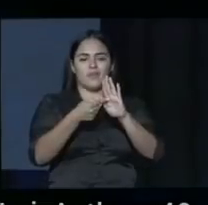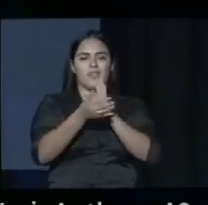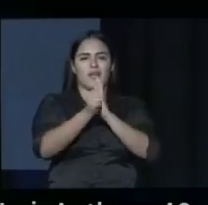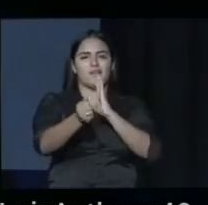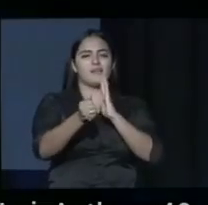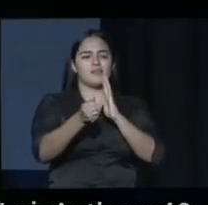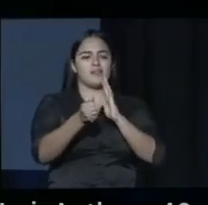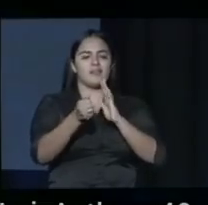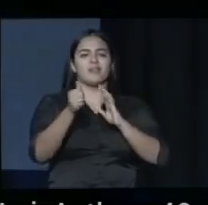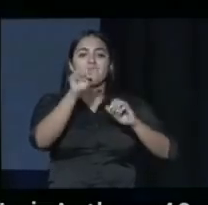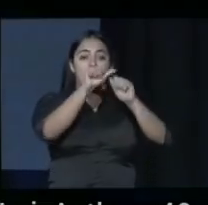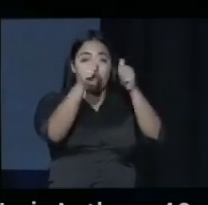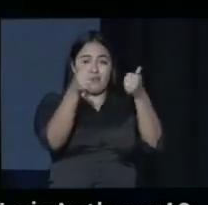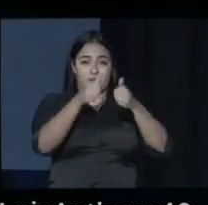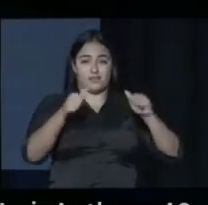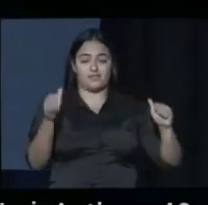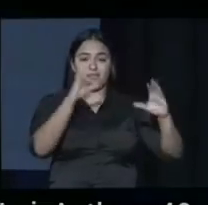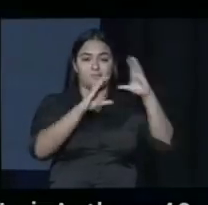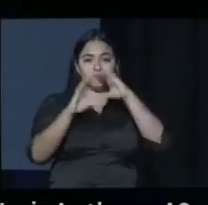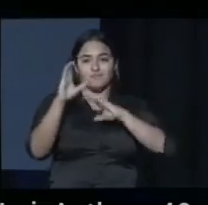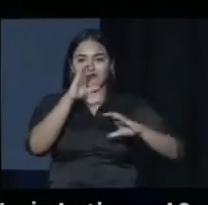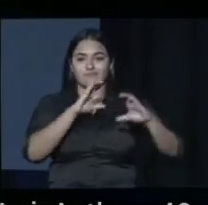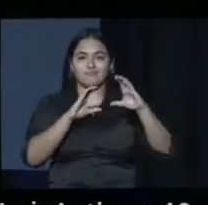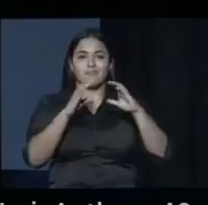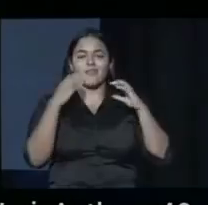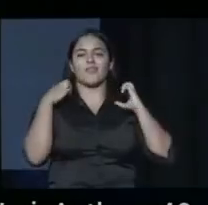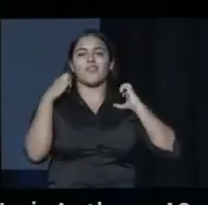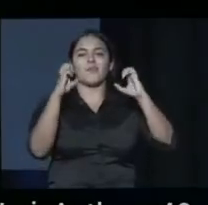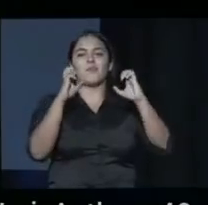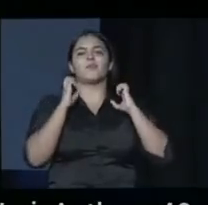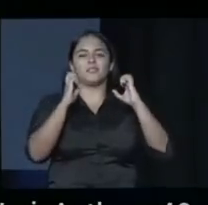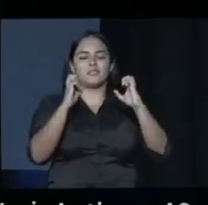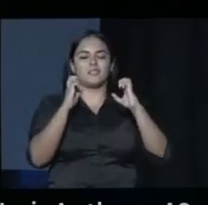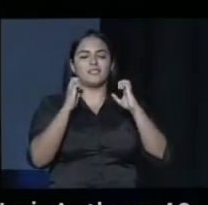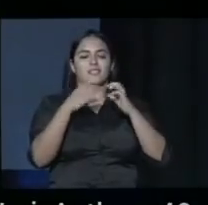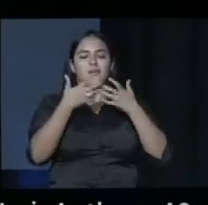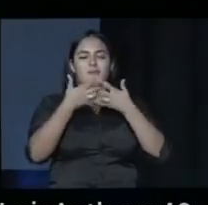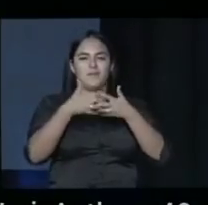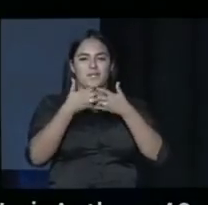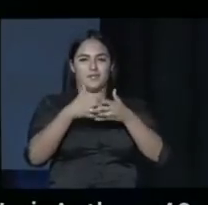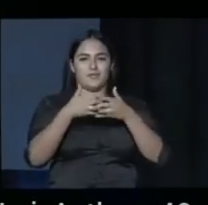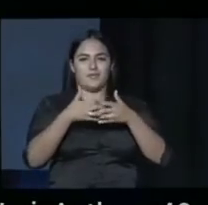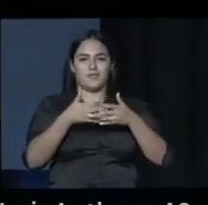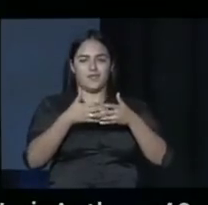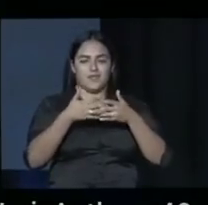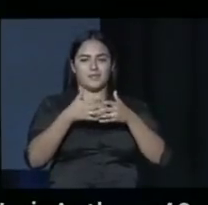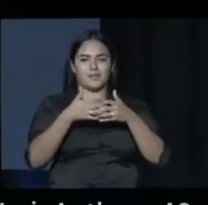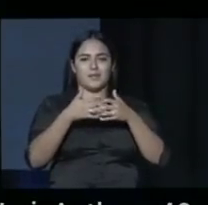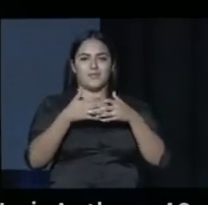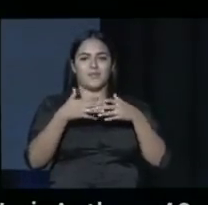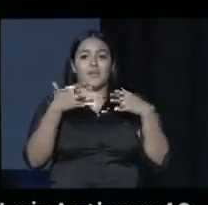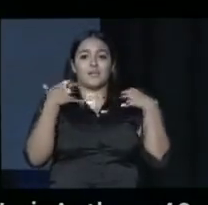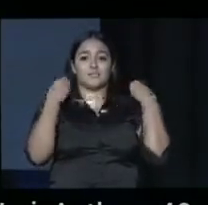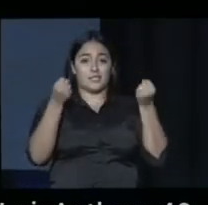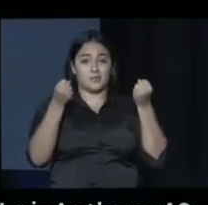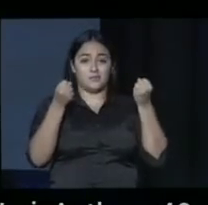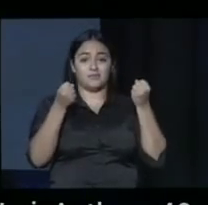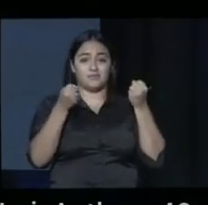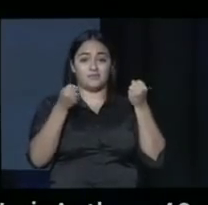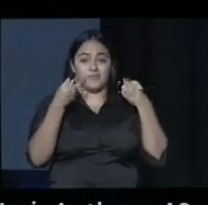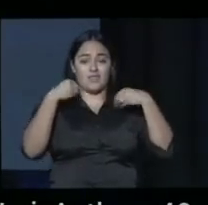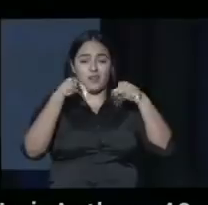las artes, la ciencia, los deportes, la manufactura, el cuidado de la salud, el comercio y